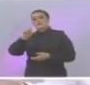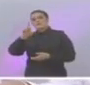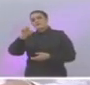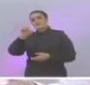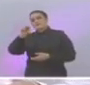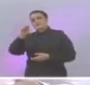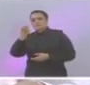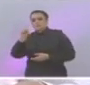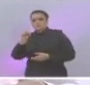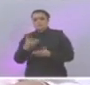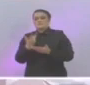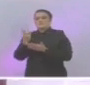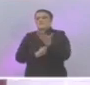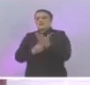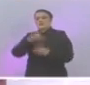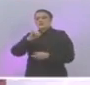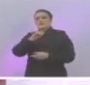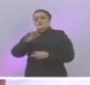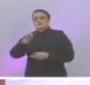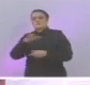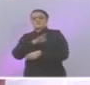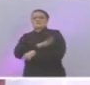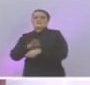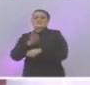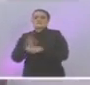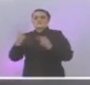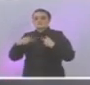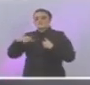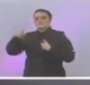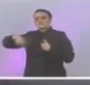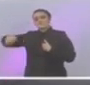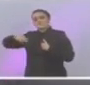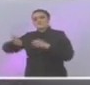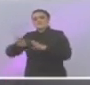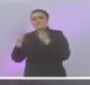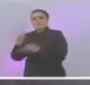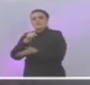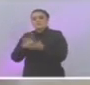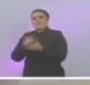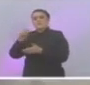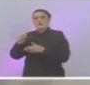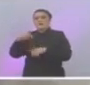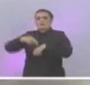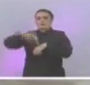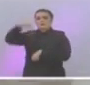a través del programa IMSS Bienestar a favor de la población abierta de esta zona del